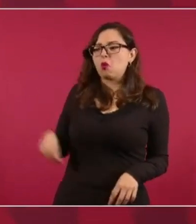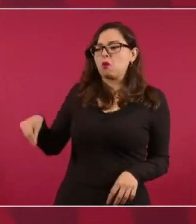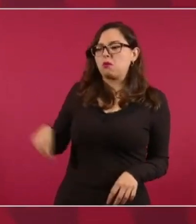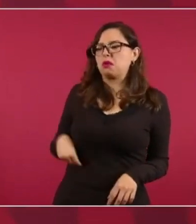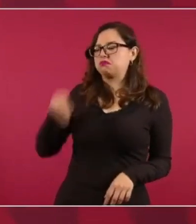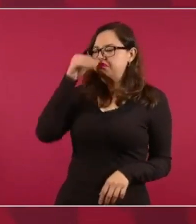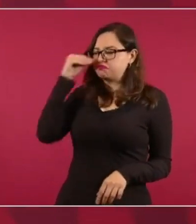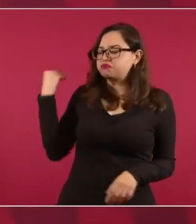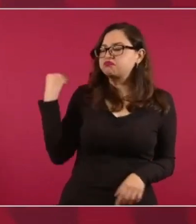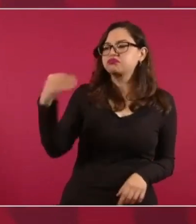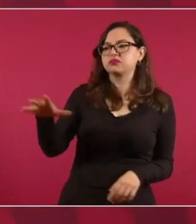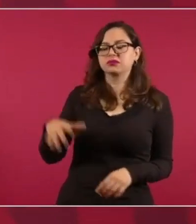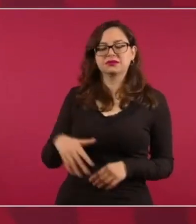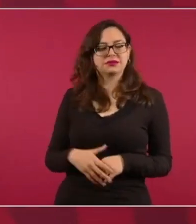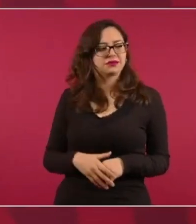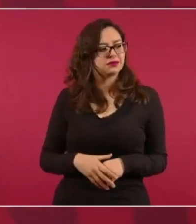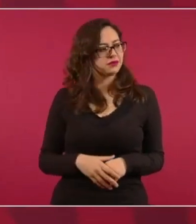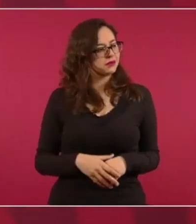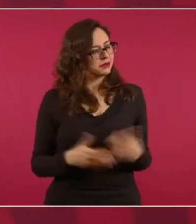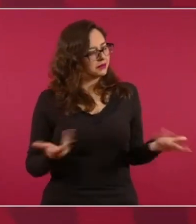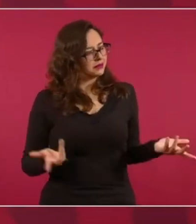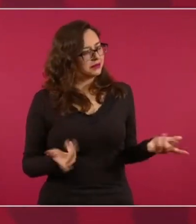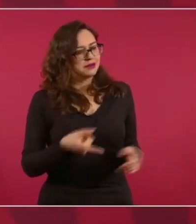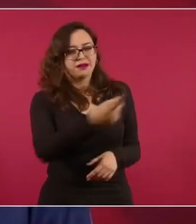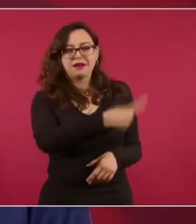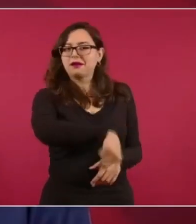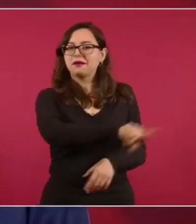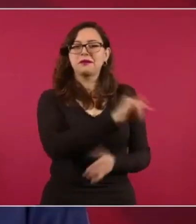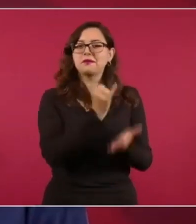no pagaban impuestos,